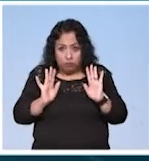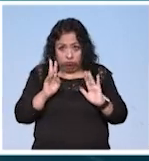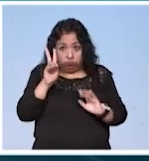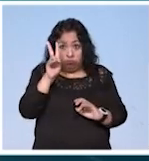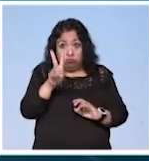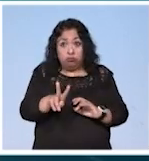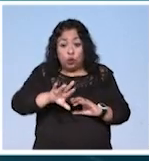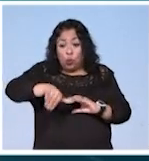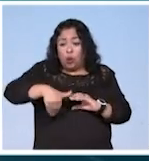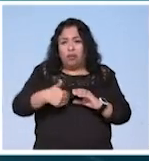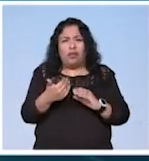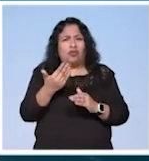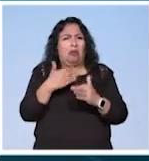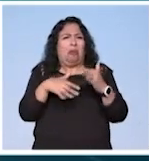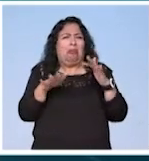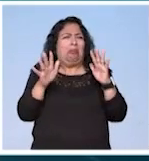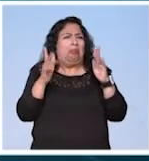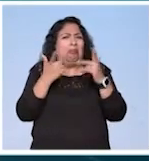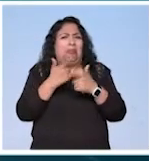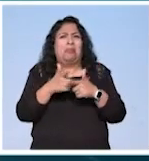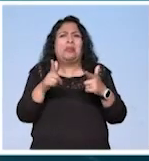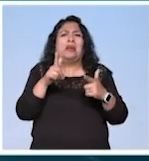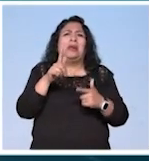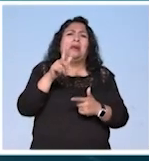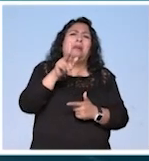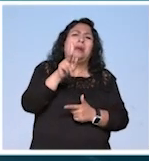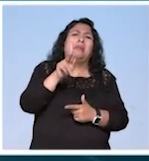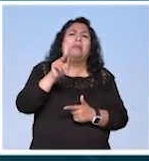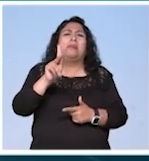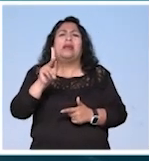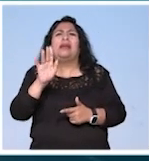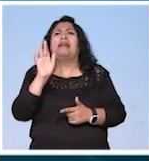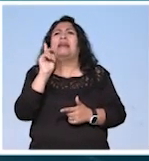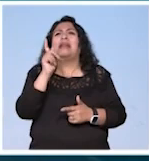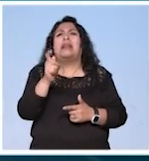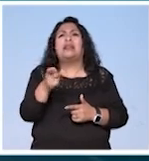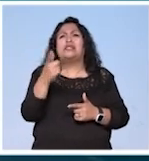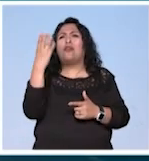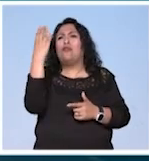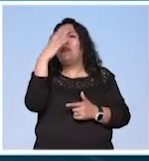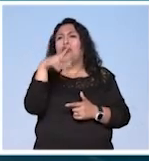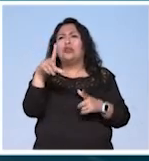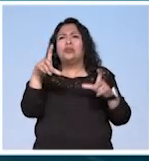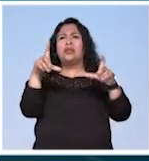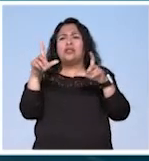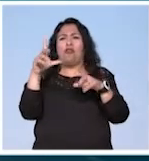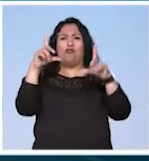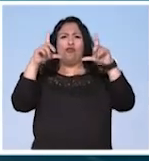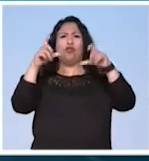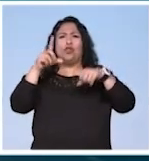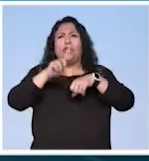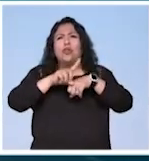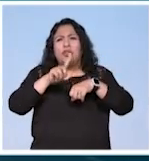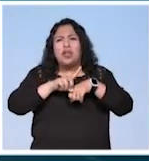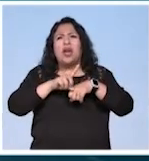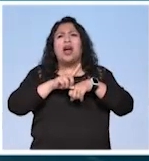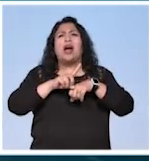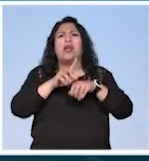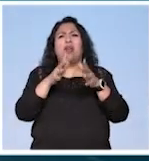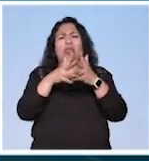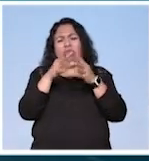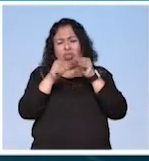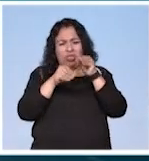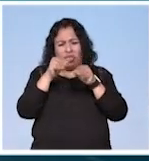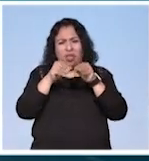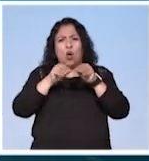encriptan absolutamente lo que sea eso de bipli Pues que eran sí las fotos que él tomaba él tomaba una foto diario y las hizo un